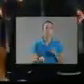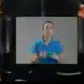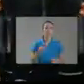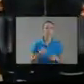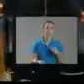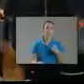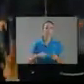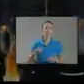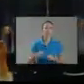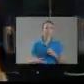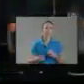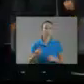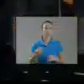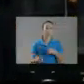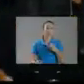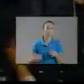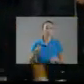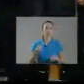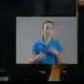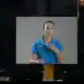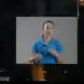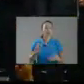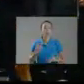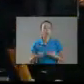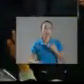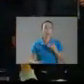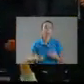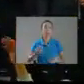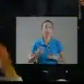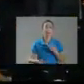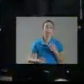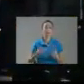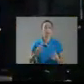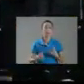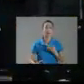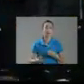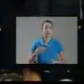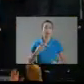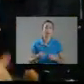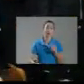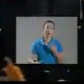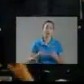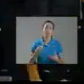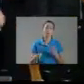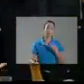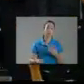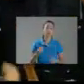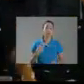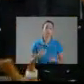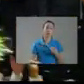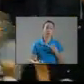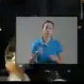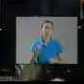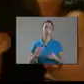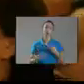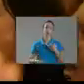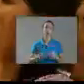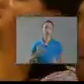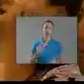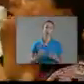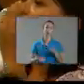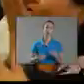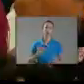purificador. Fuego, fuego, fuego, fuego, fuego, fuego, fuego. Fuego, fuego, fuego, fuego, fuego, fuego, fuego. Fuego, fuego, fuego.